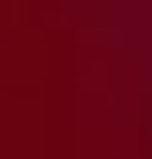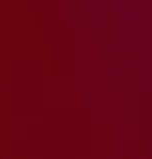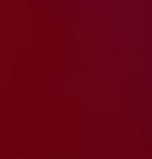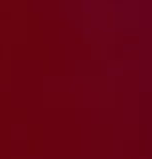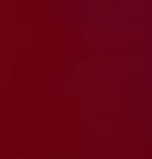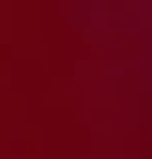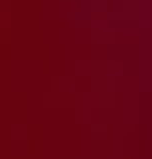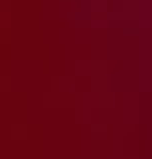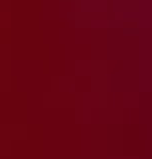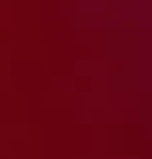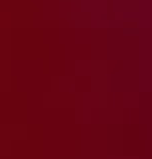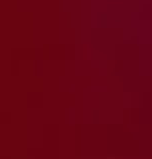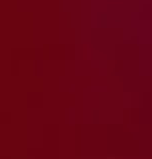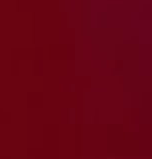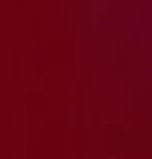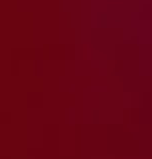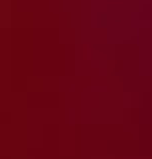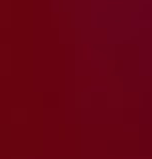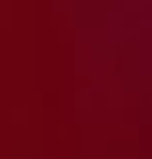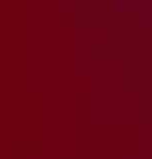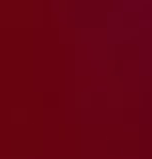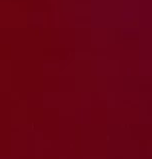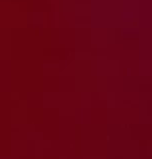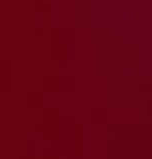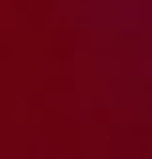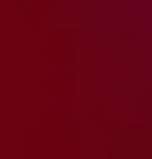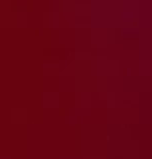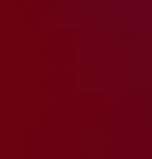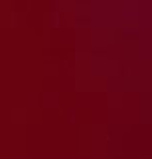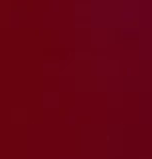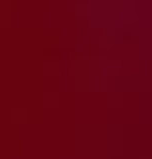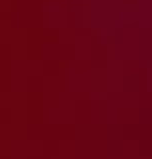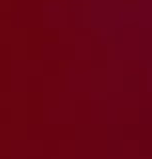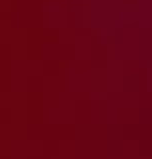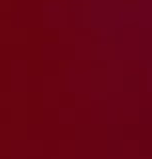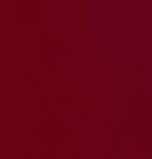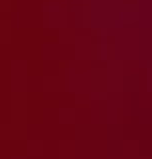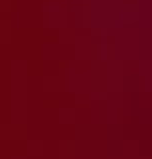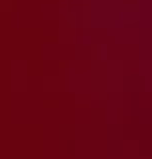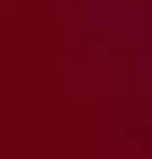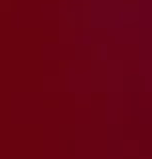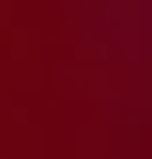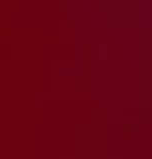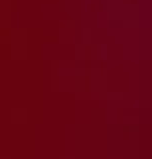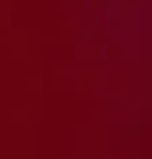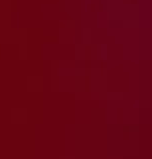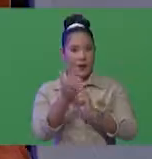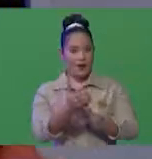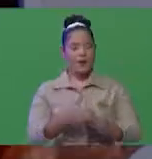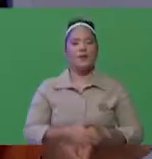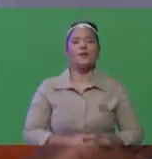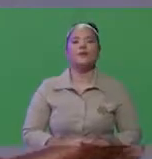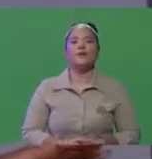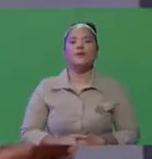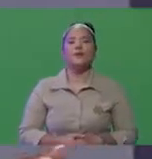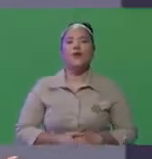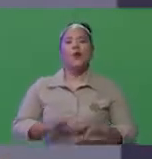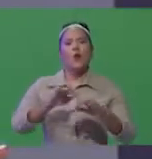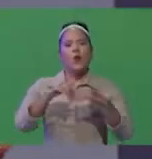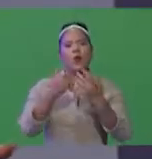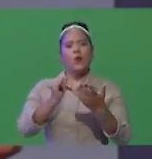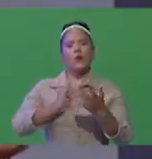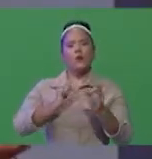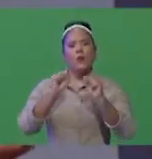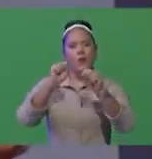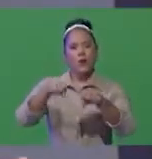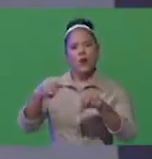esas son cosas que deben saber cada uno de los que hay. Hagan convenio con nosotros, con la cooperativa. Ok, ¿cómo puedo yo afiliarme a